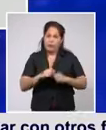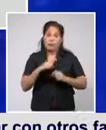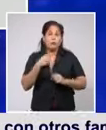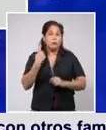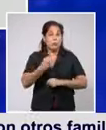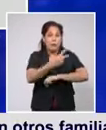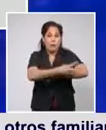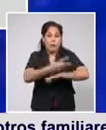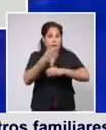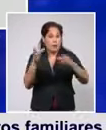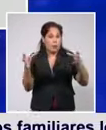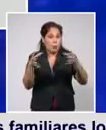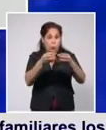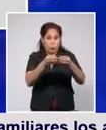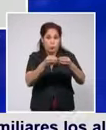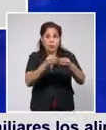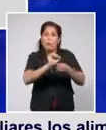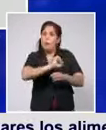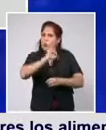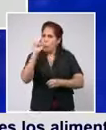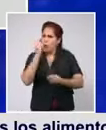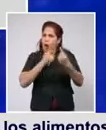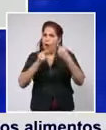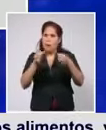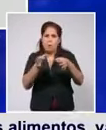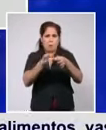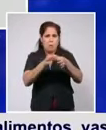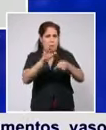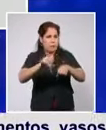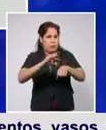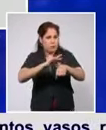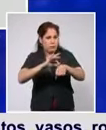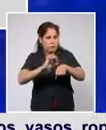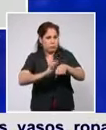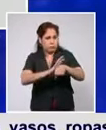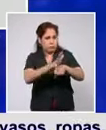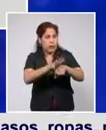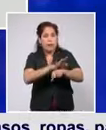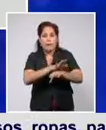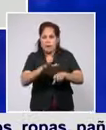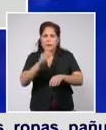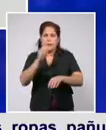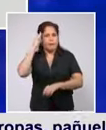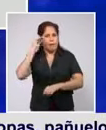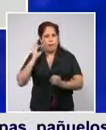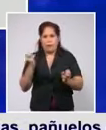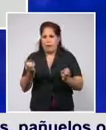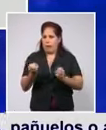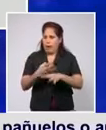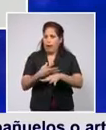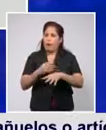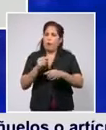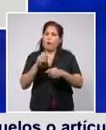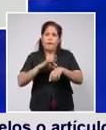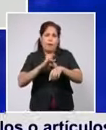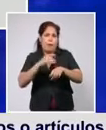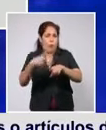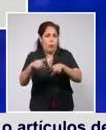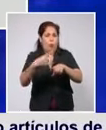países, además de lograr disminuir el número de casos, que ya hay claridad de las secuelas que van